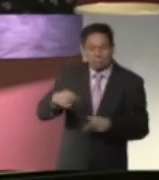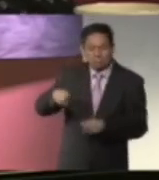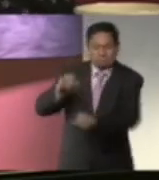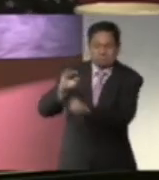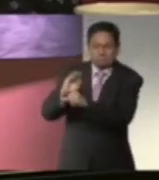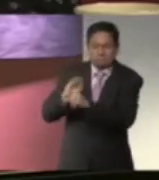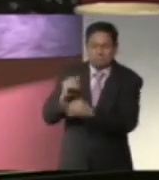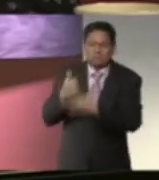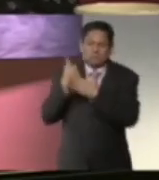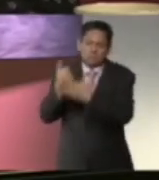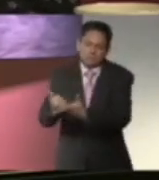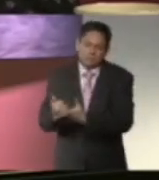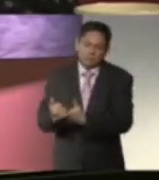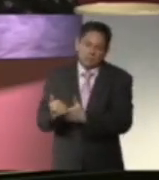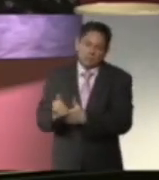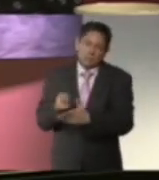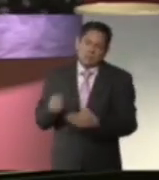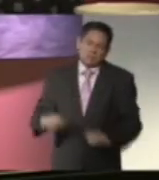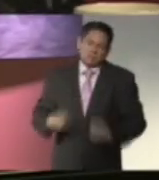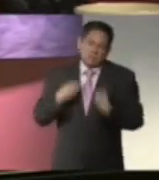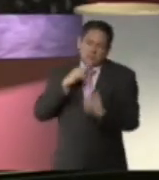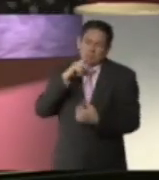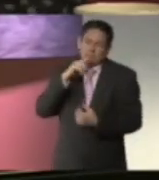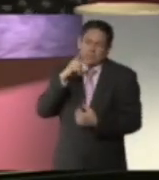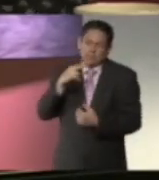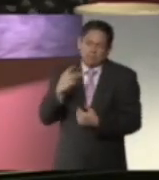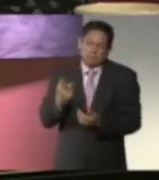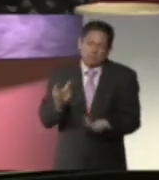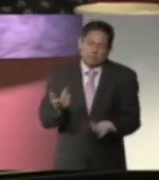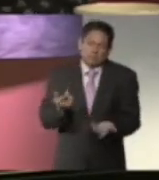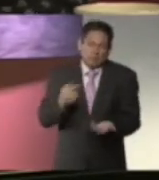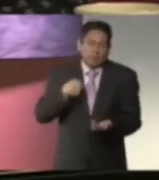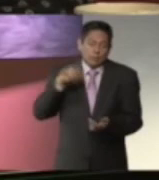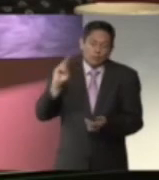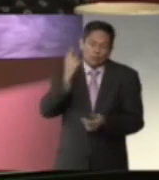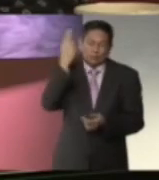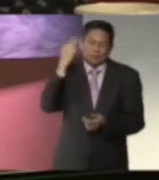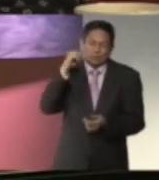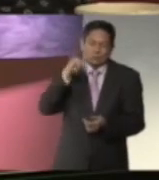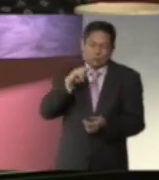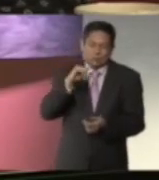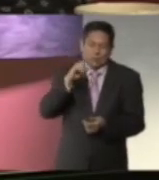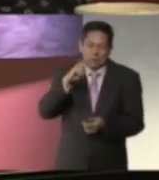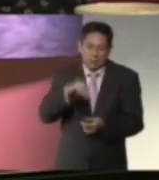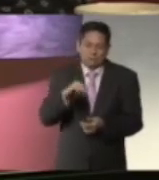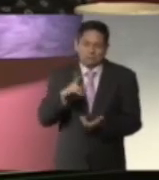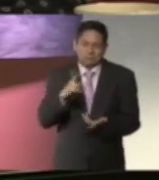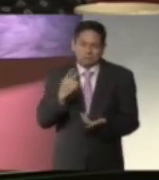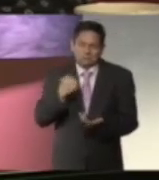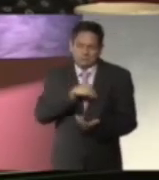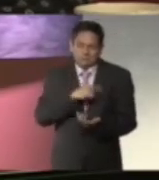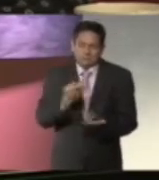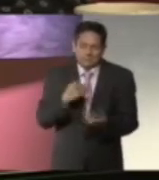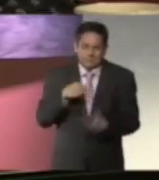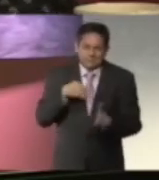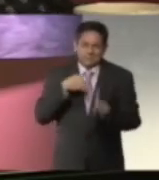contribuya, ¿no?, para ese bienestar. Eso es lo que la universidad nos hace